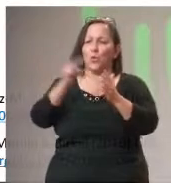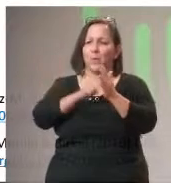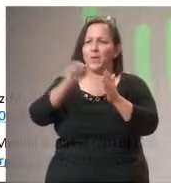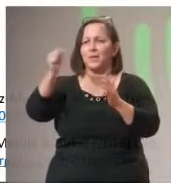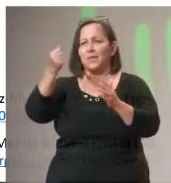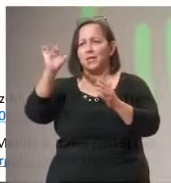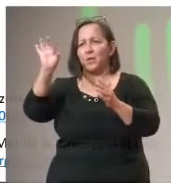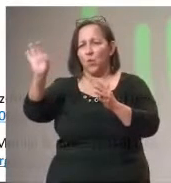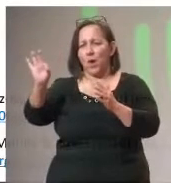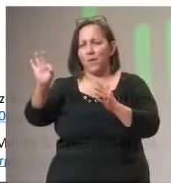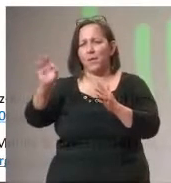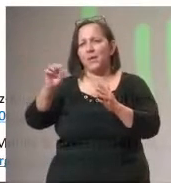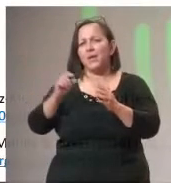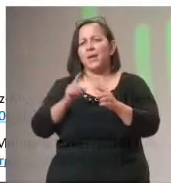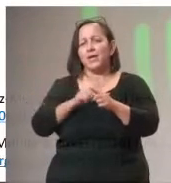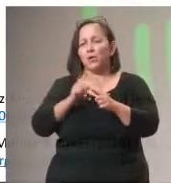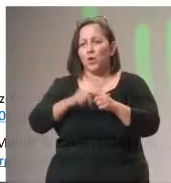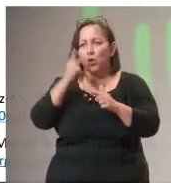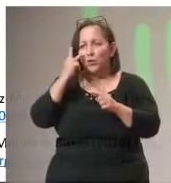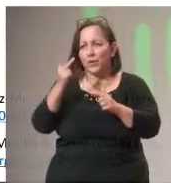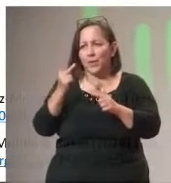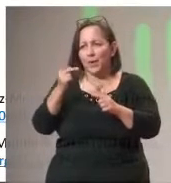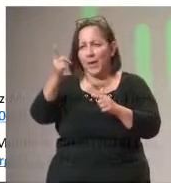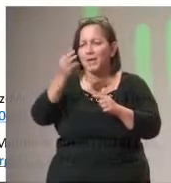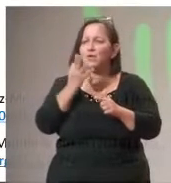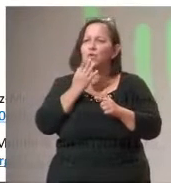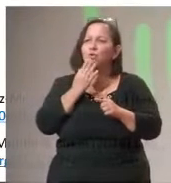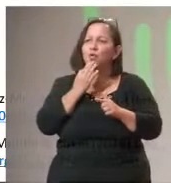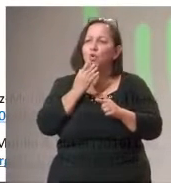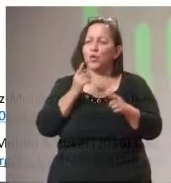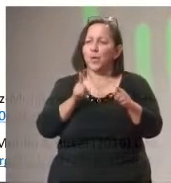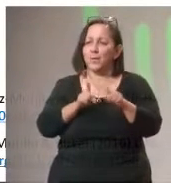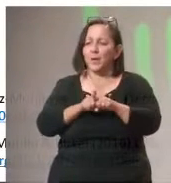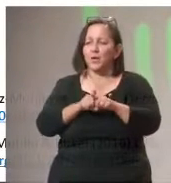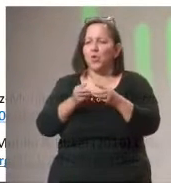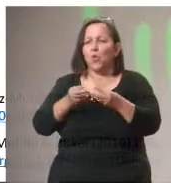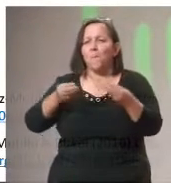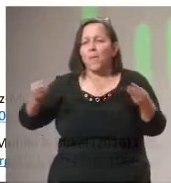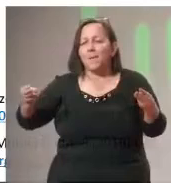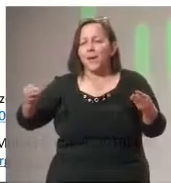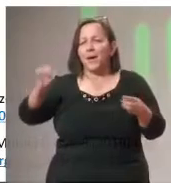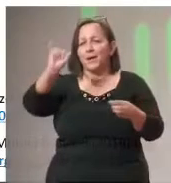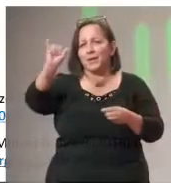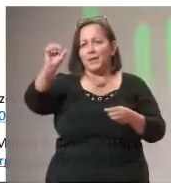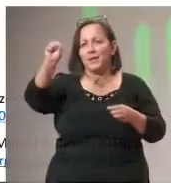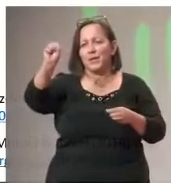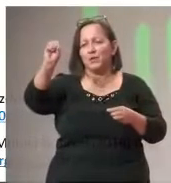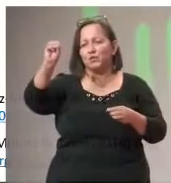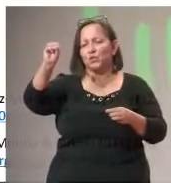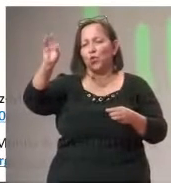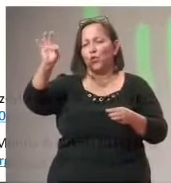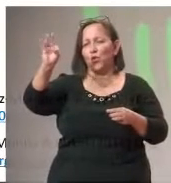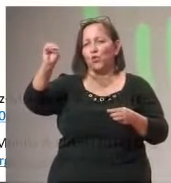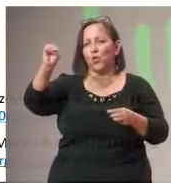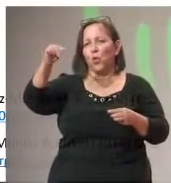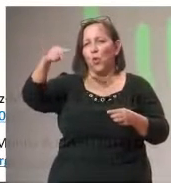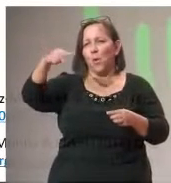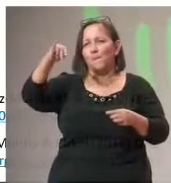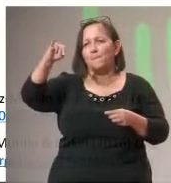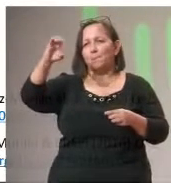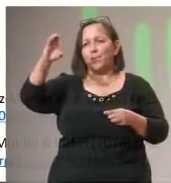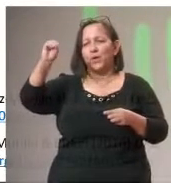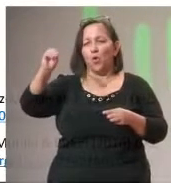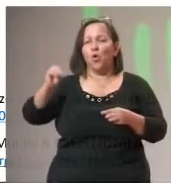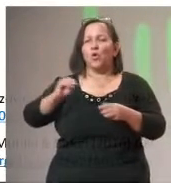2019. Y lo que ustedes ven de fondo en color es lo que llamamos un mapa isotópico, o sea, es la distribución espacial de esa